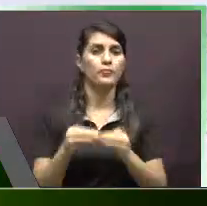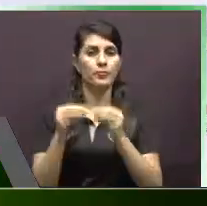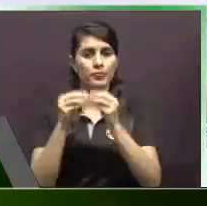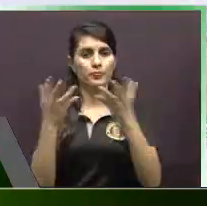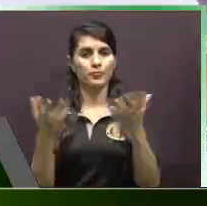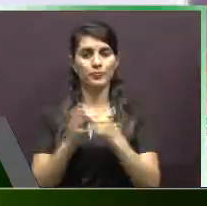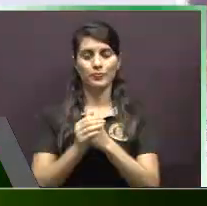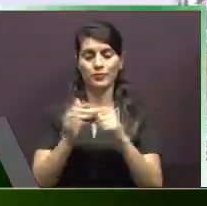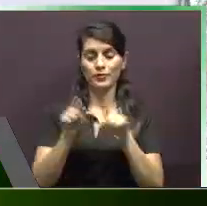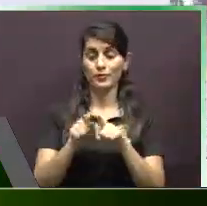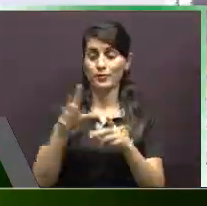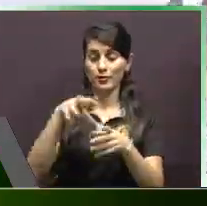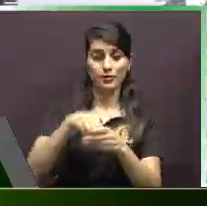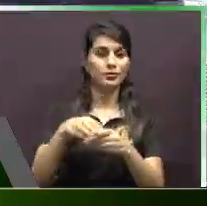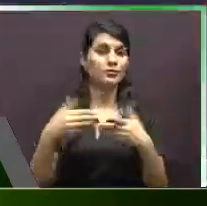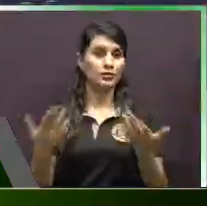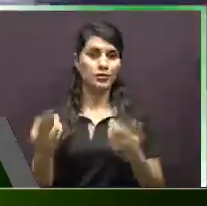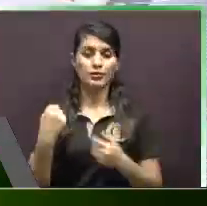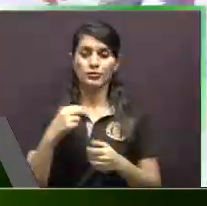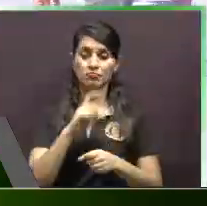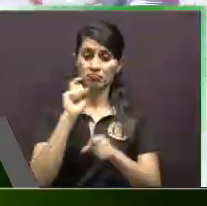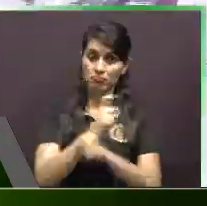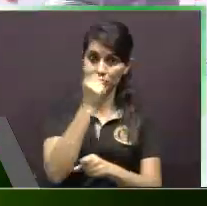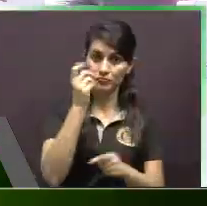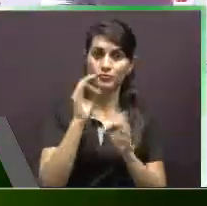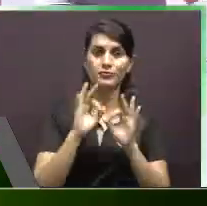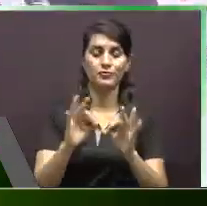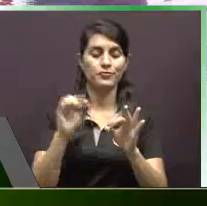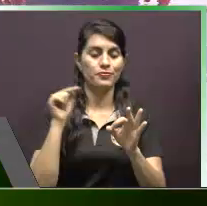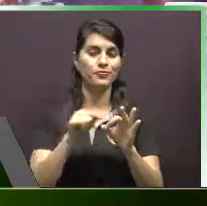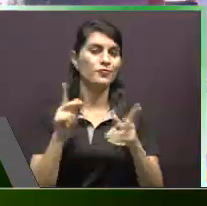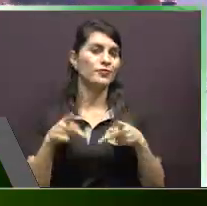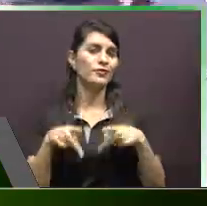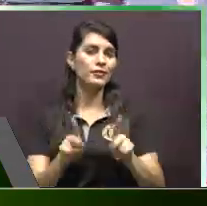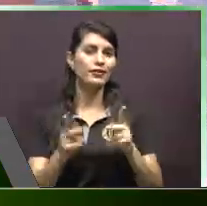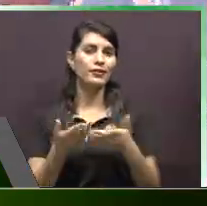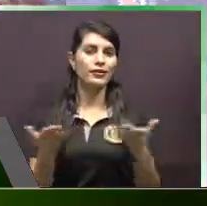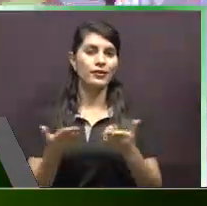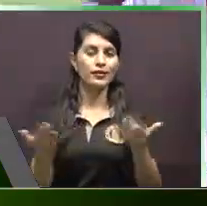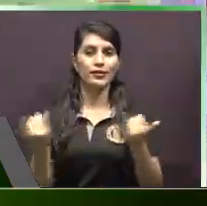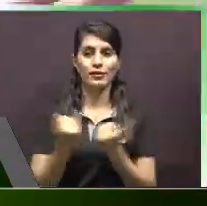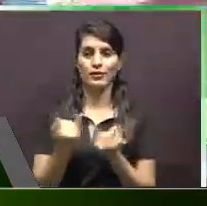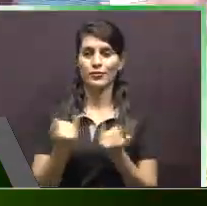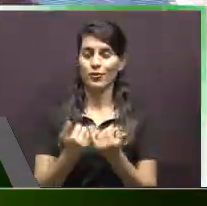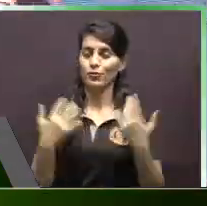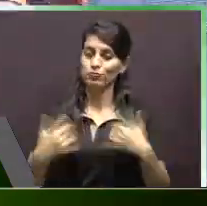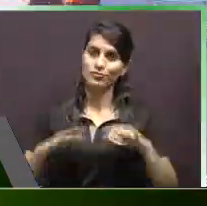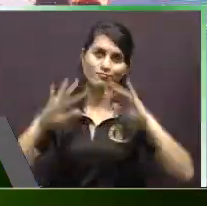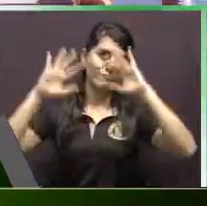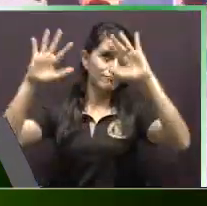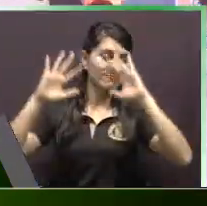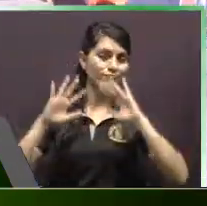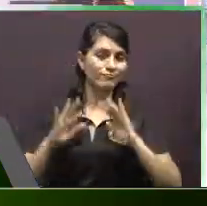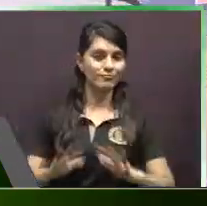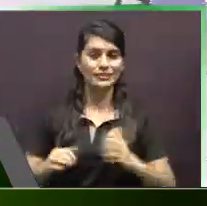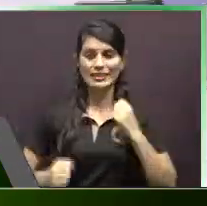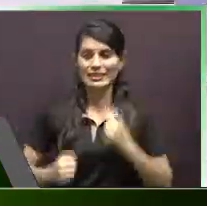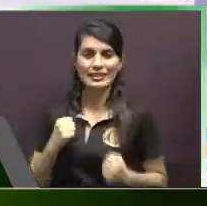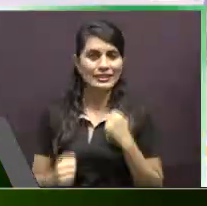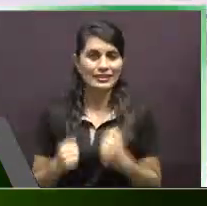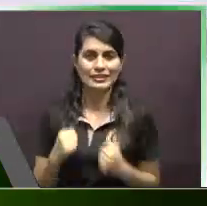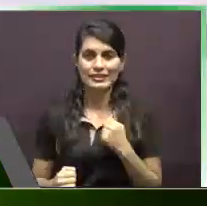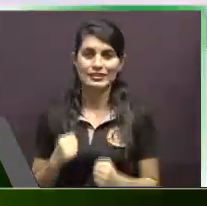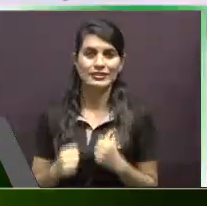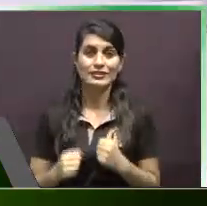Federación Internacional de Atletismo. Con esta premiación nos van a permitir reconocer a estos extraordinarios